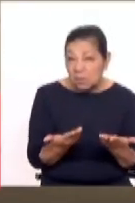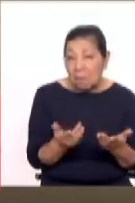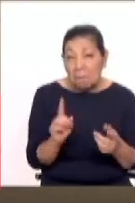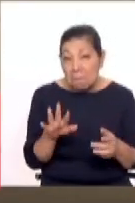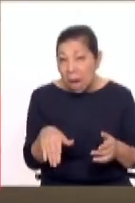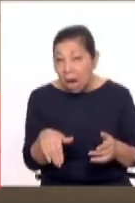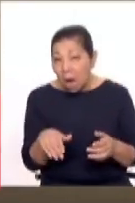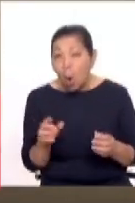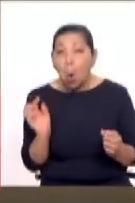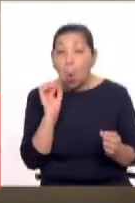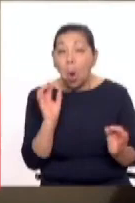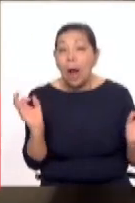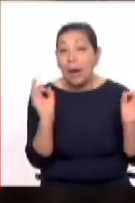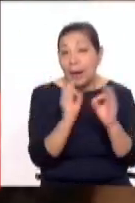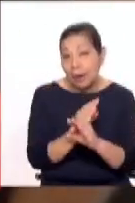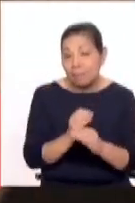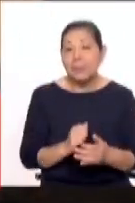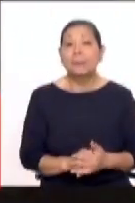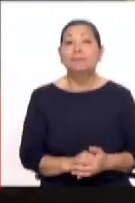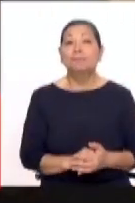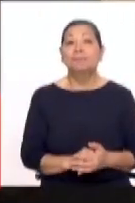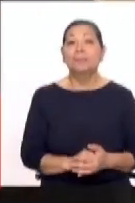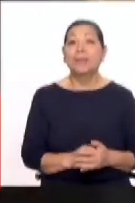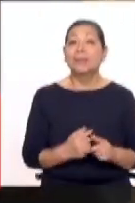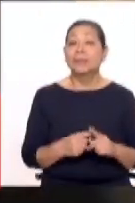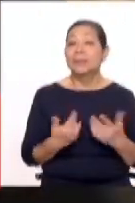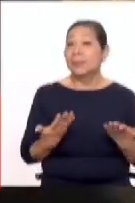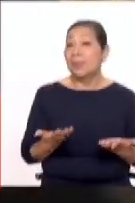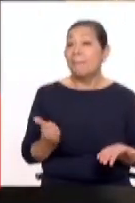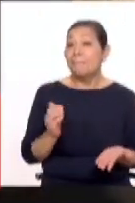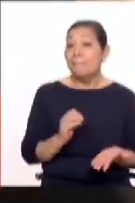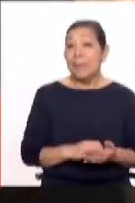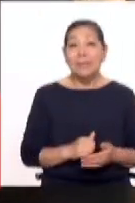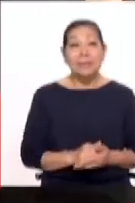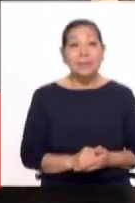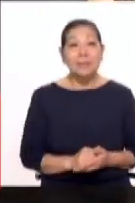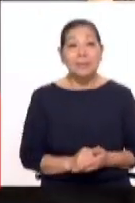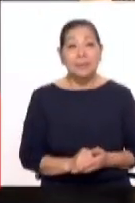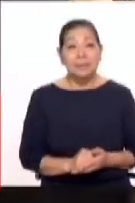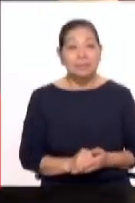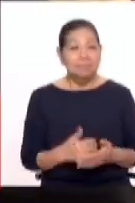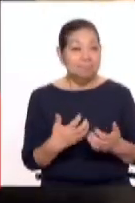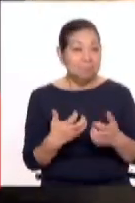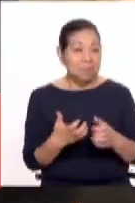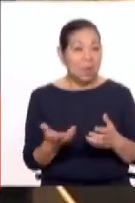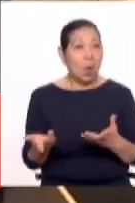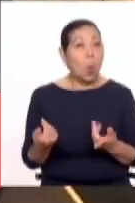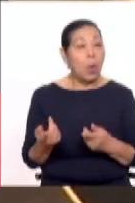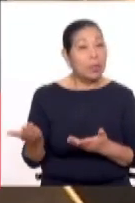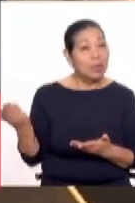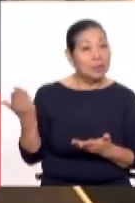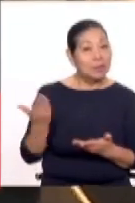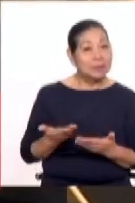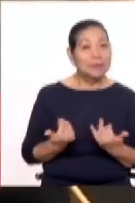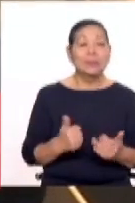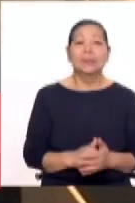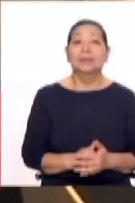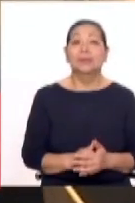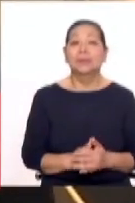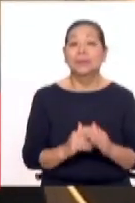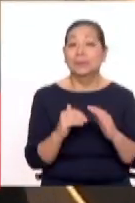inválido, un email clonado. Ahora, esto sucede más que todo en también las empresas importadoras o, en este